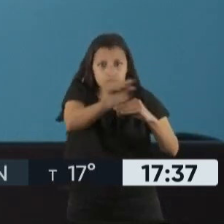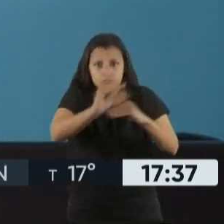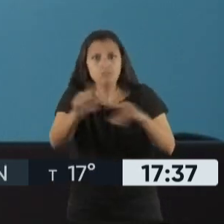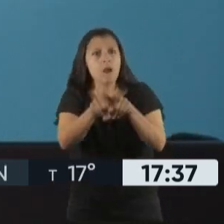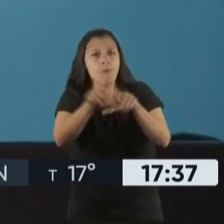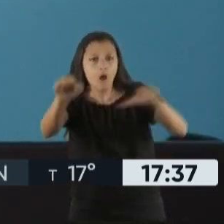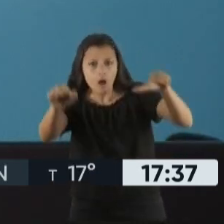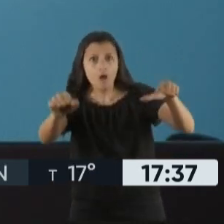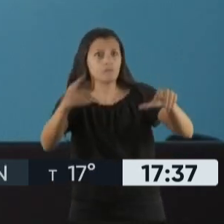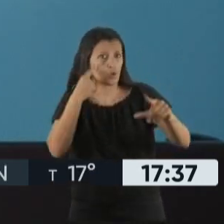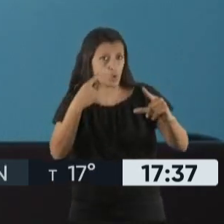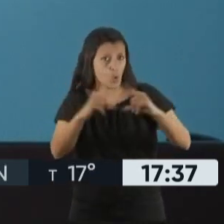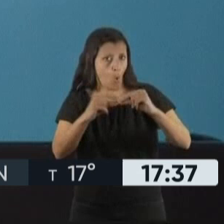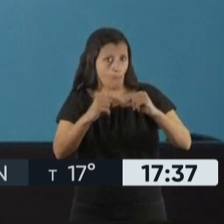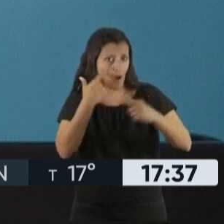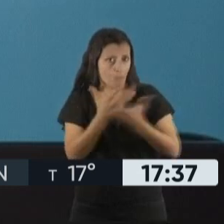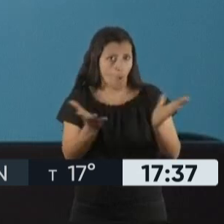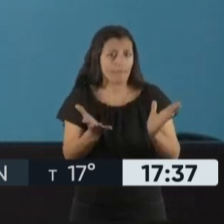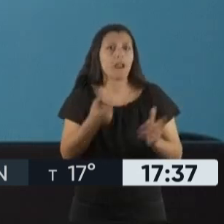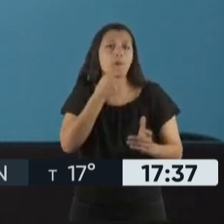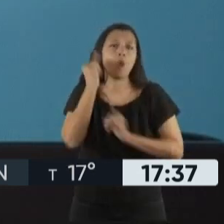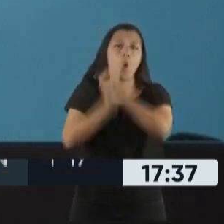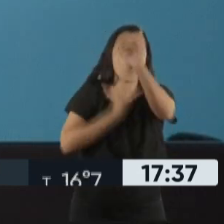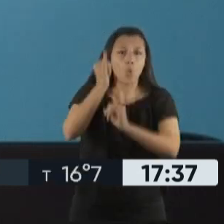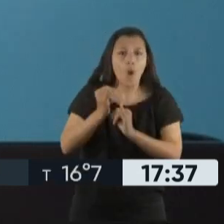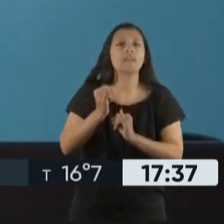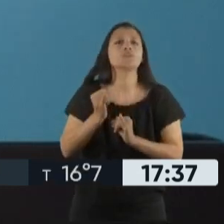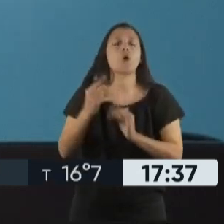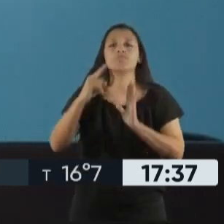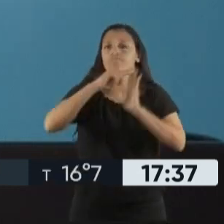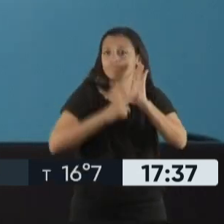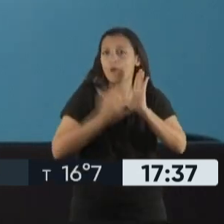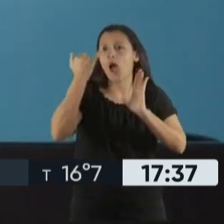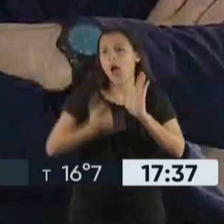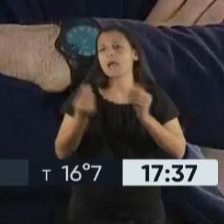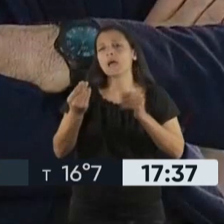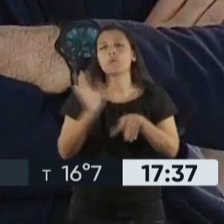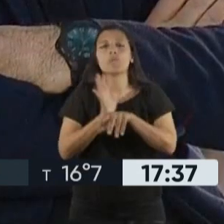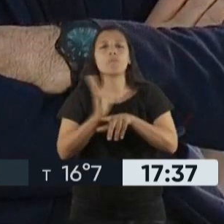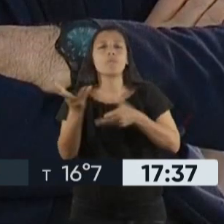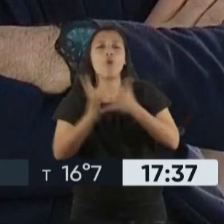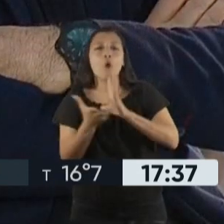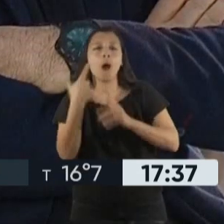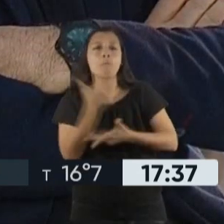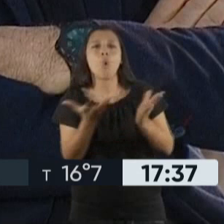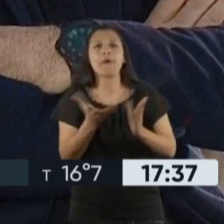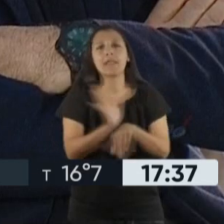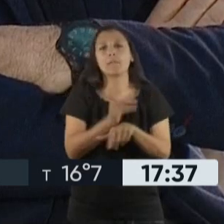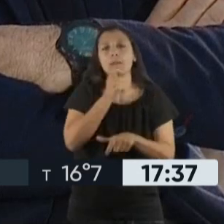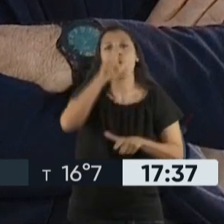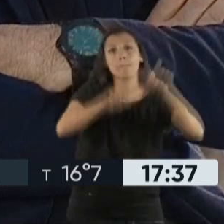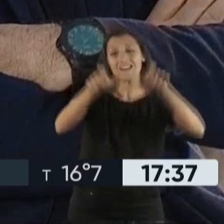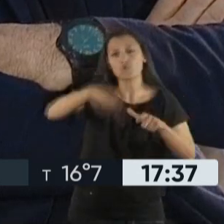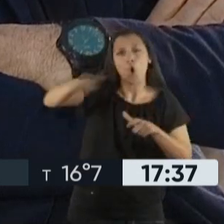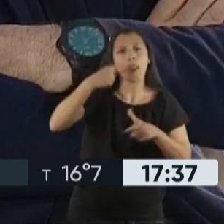reflejan. Cito un indicador que se suele usar para medir la distribución de los ingresos entre las personas, que es el coeficiente de